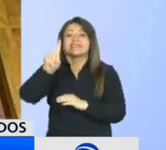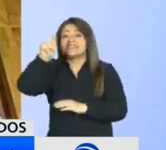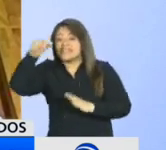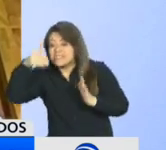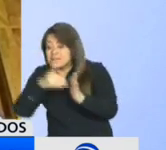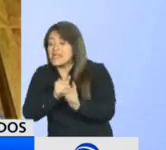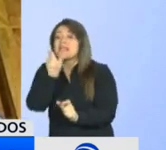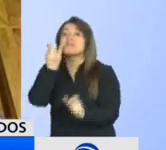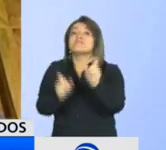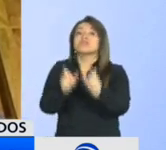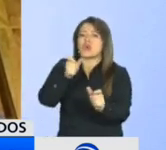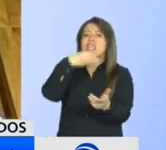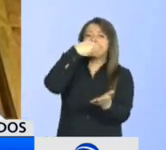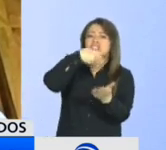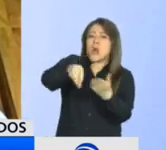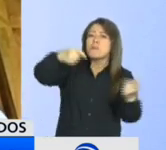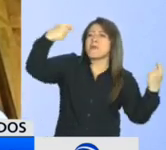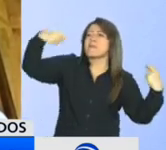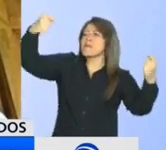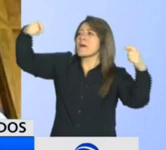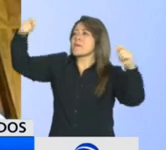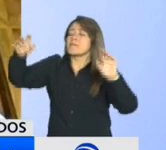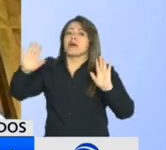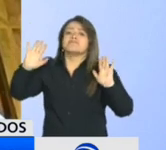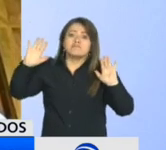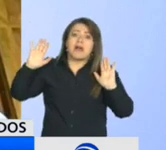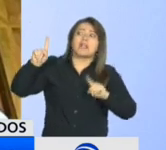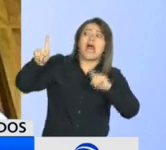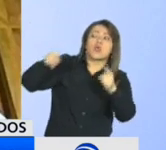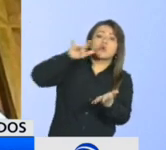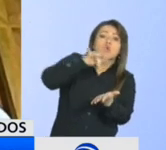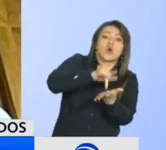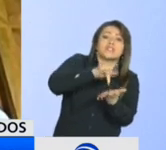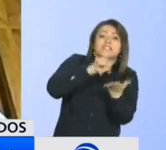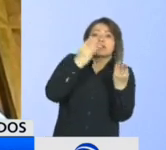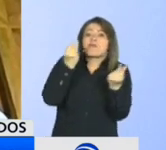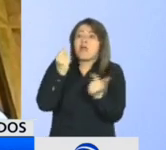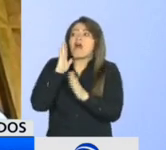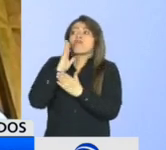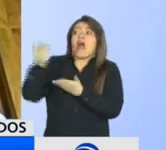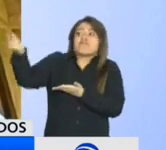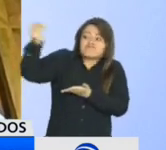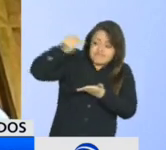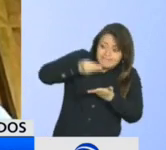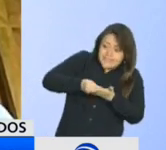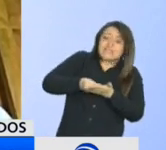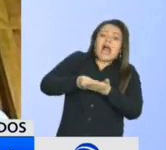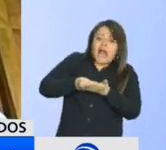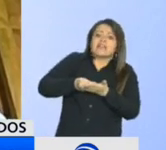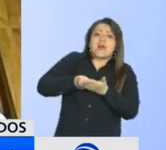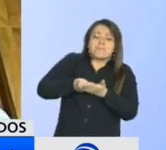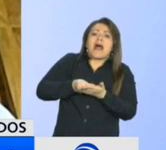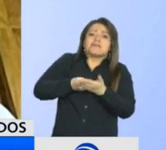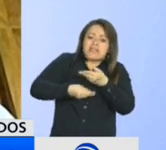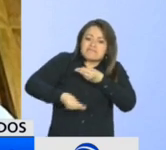tenemos, tenemos una cartera. Esa cartera hay que cobrarla, ¿ok? Al cobrar esa cartera, vamos a generar